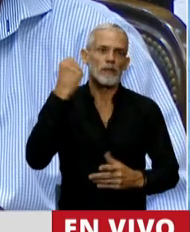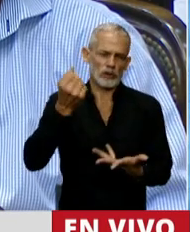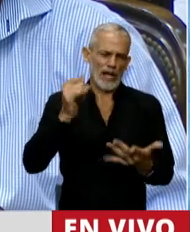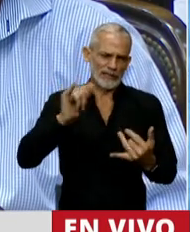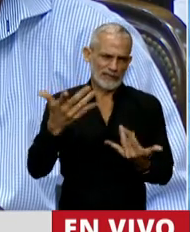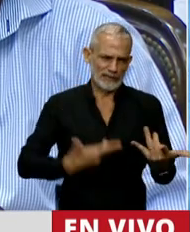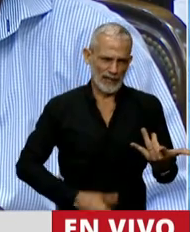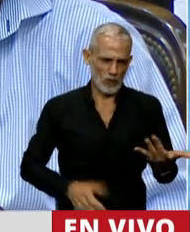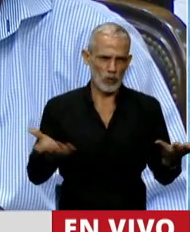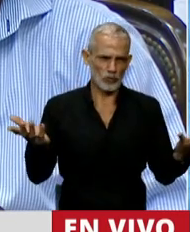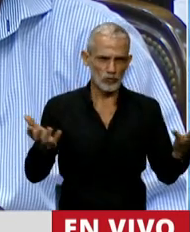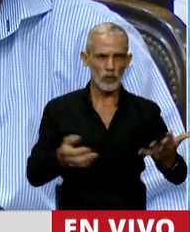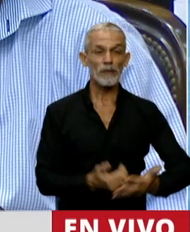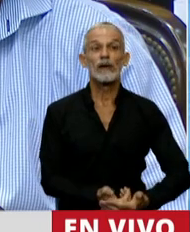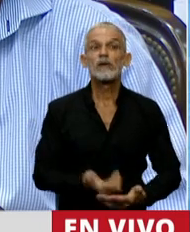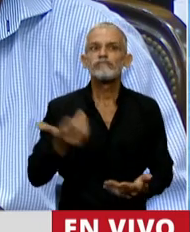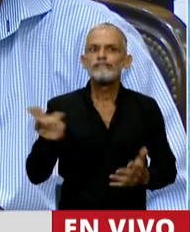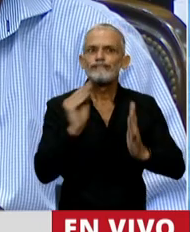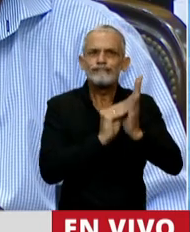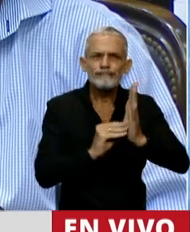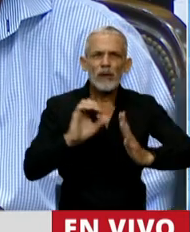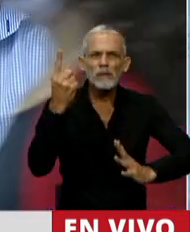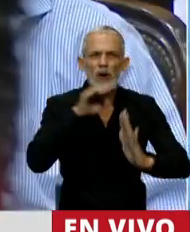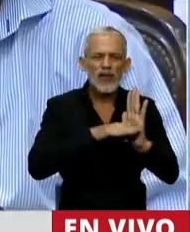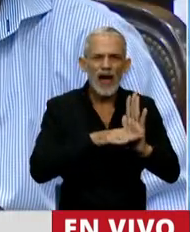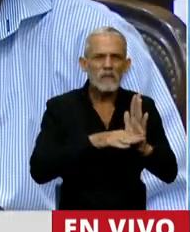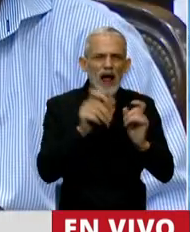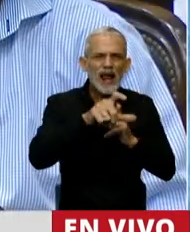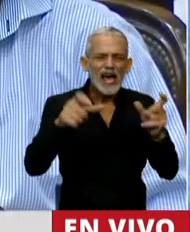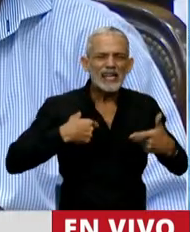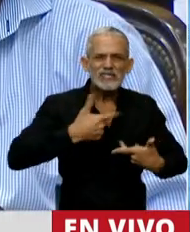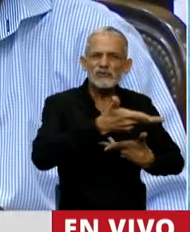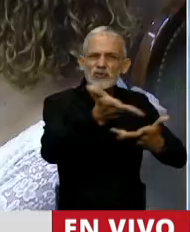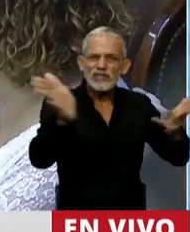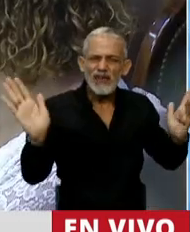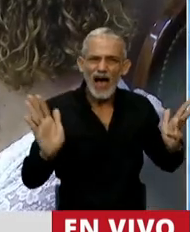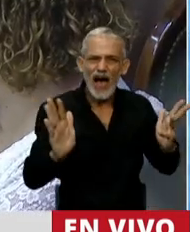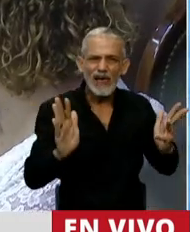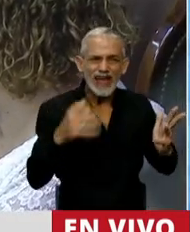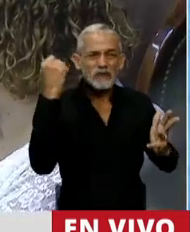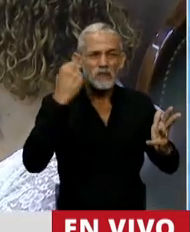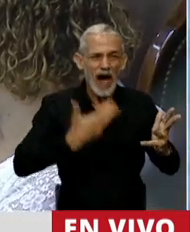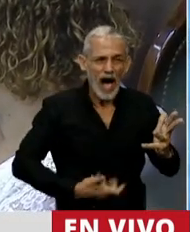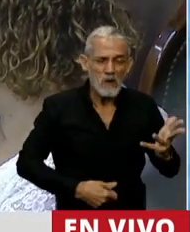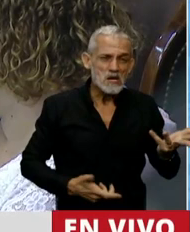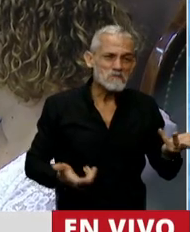esta ley. Pero en la agenda de la gente, del común de la gente,